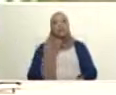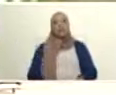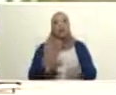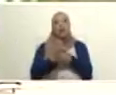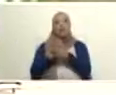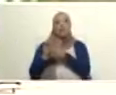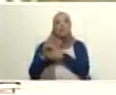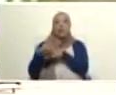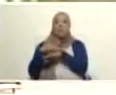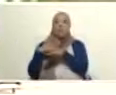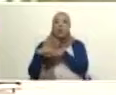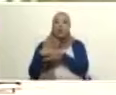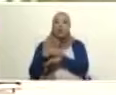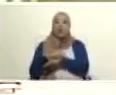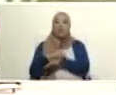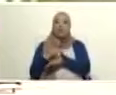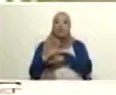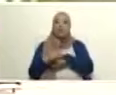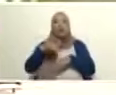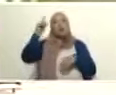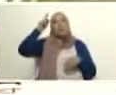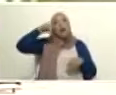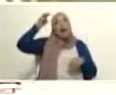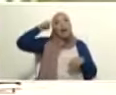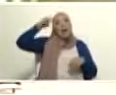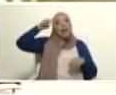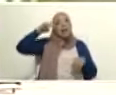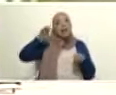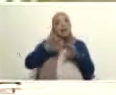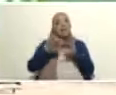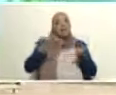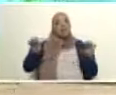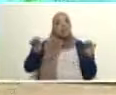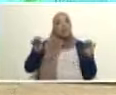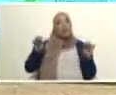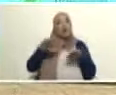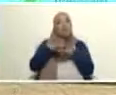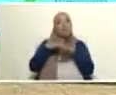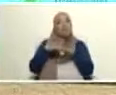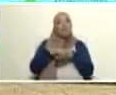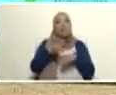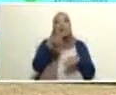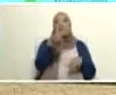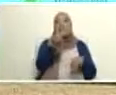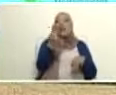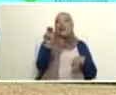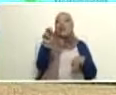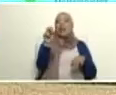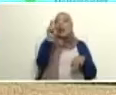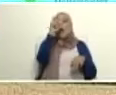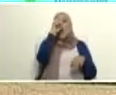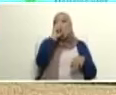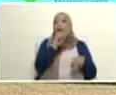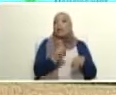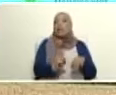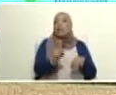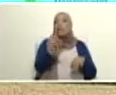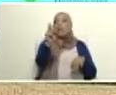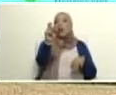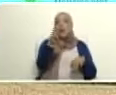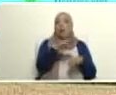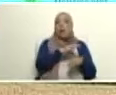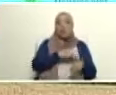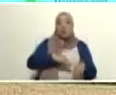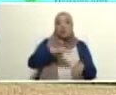compañera ministra, maestra mayor, que hoy está cumpliendo 20 años. La